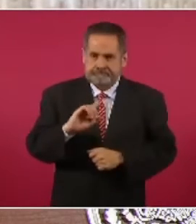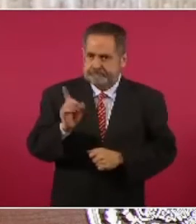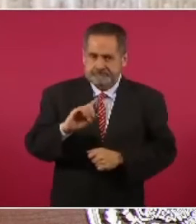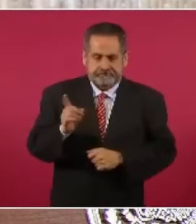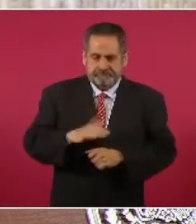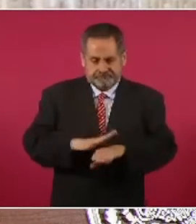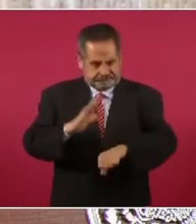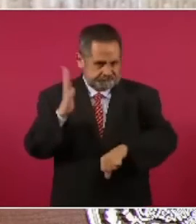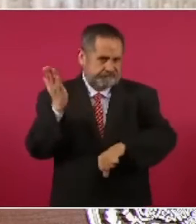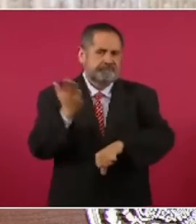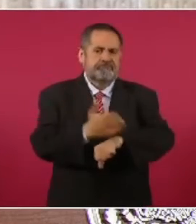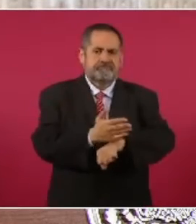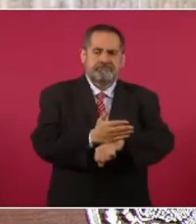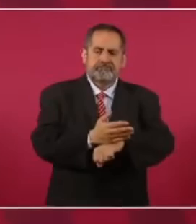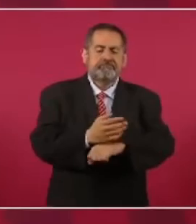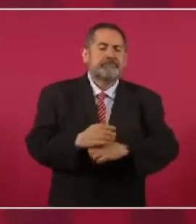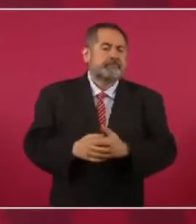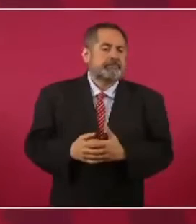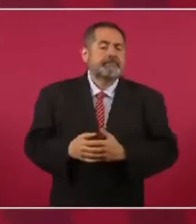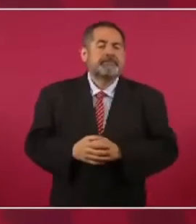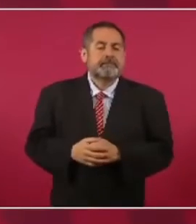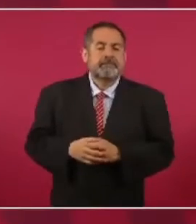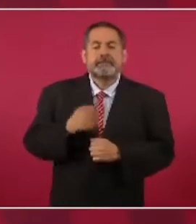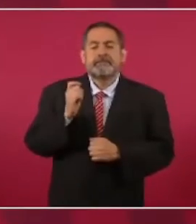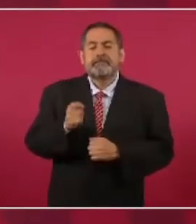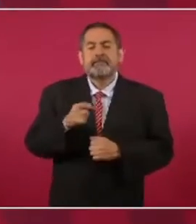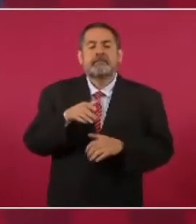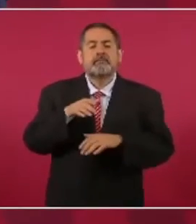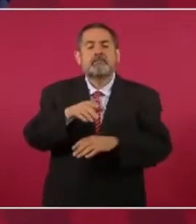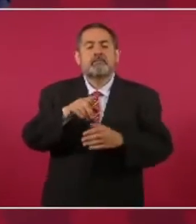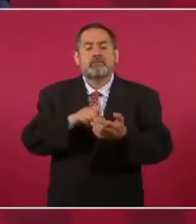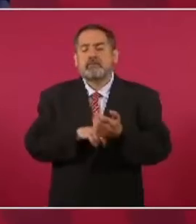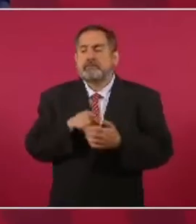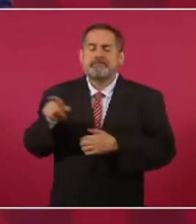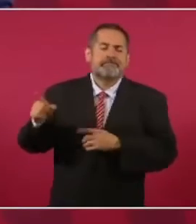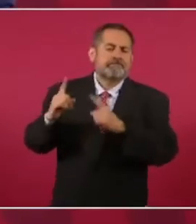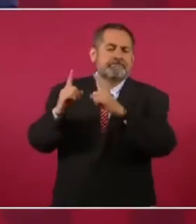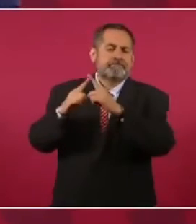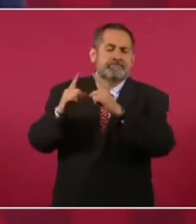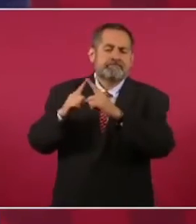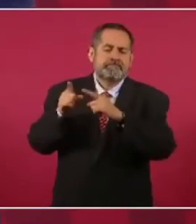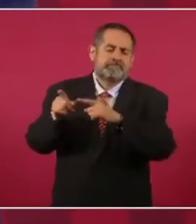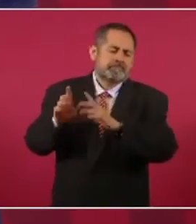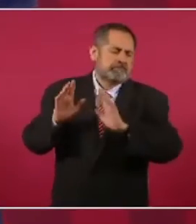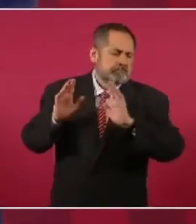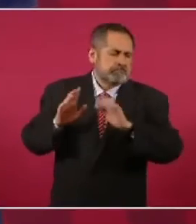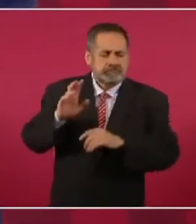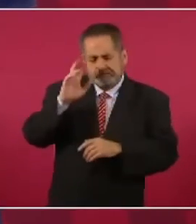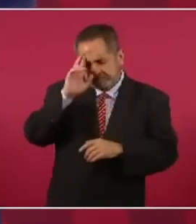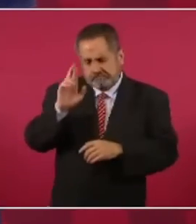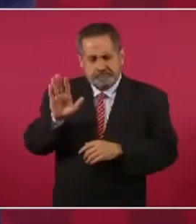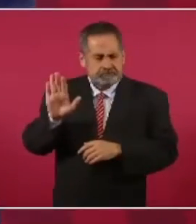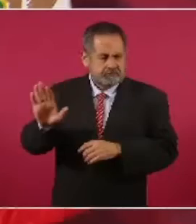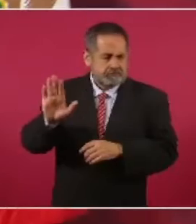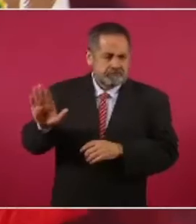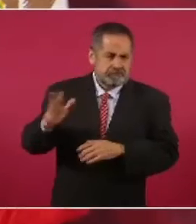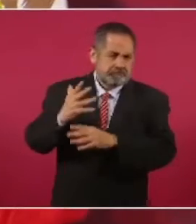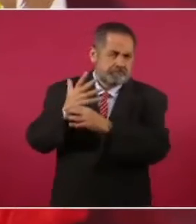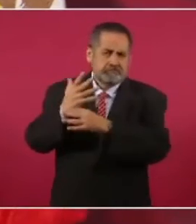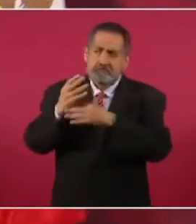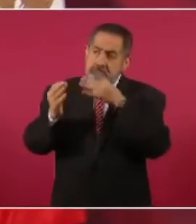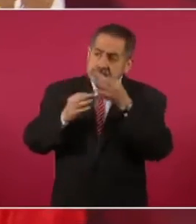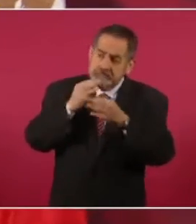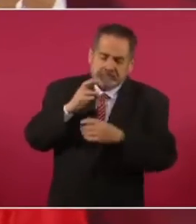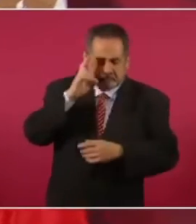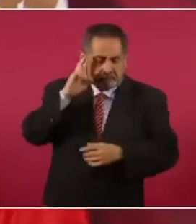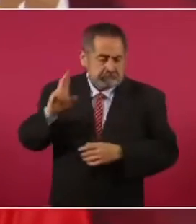para nadie. Acerca del pronunciamiento de la Iglesia, también somos muy respetuosos de la Iglesia